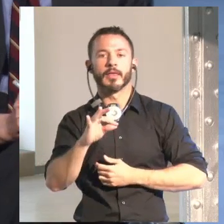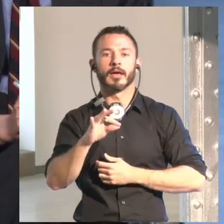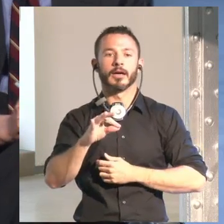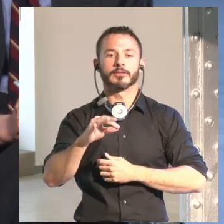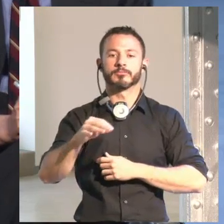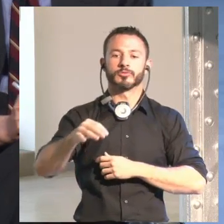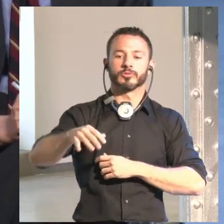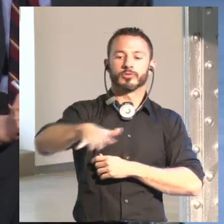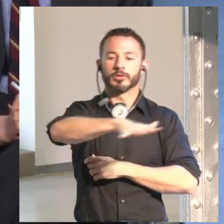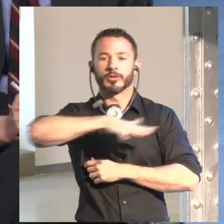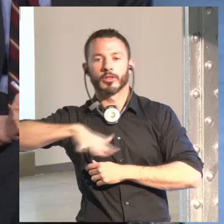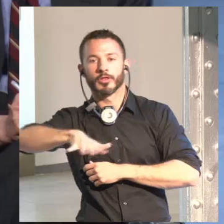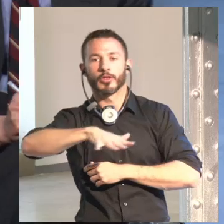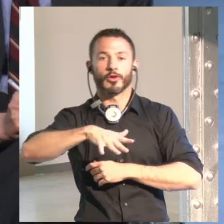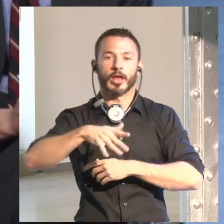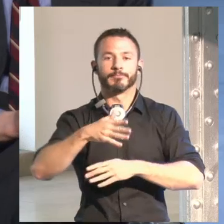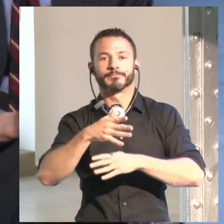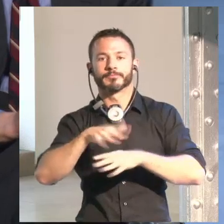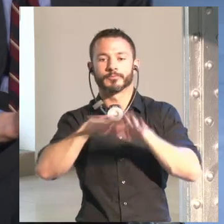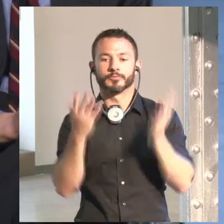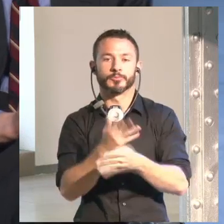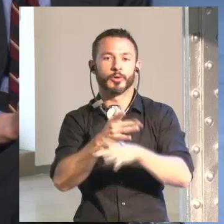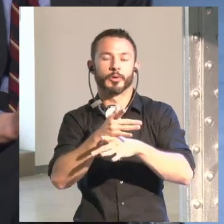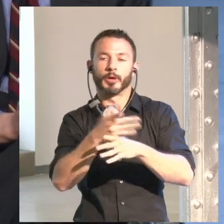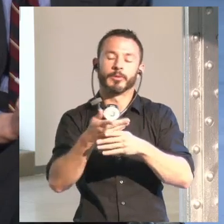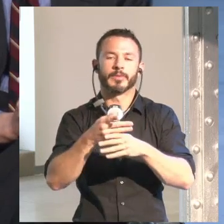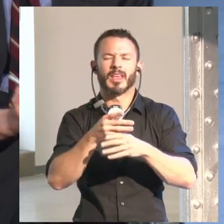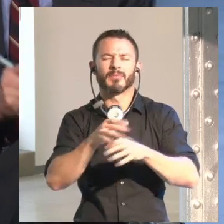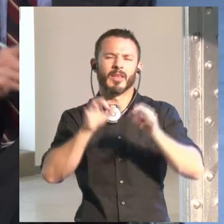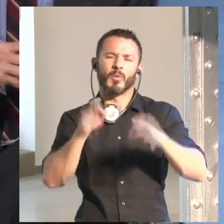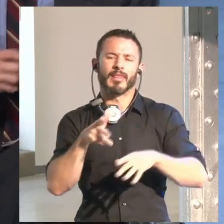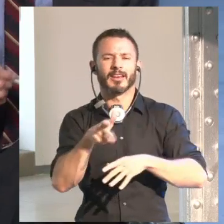terreno de juego equilibrado en el que todos tenemos una igualdad de derechos, digamos.